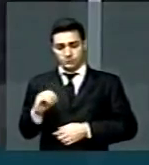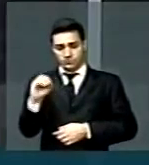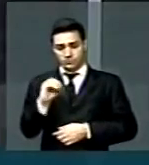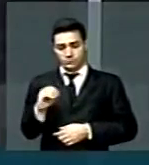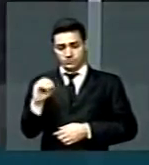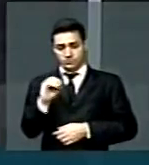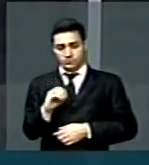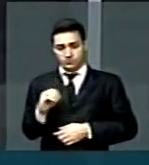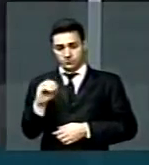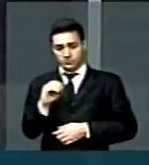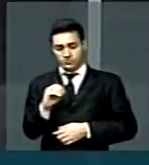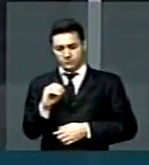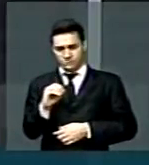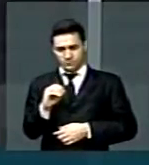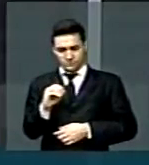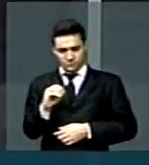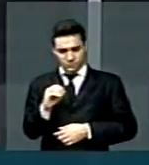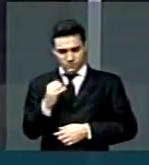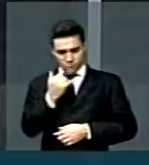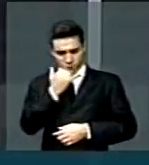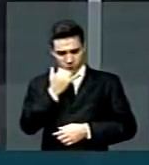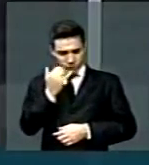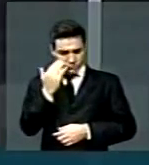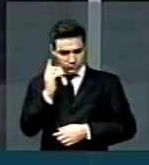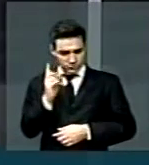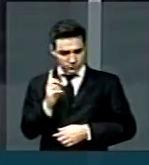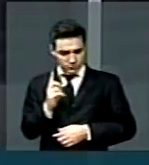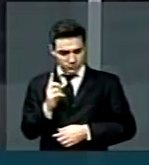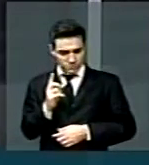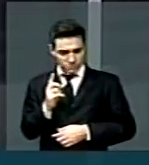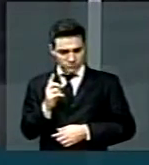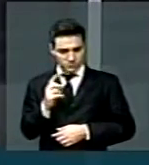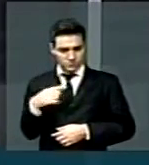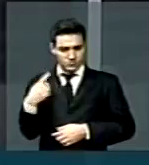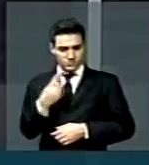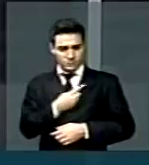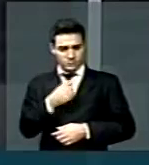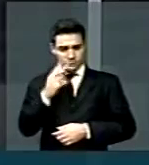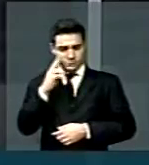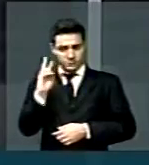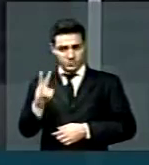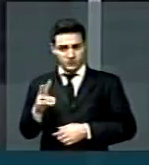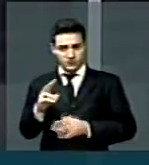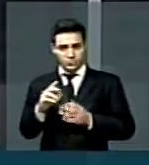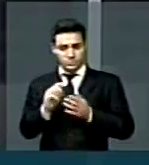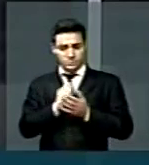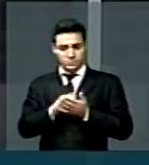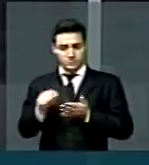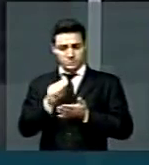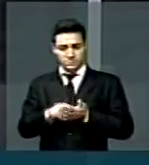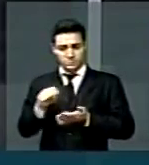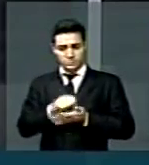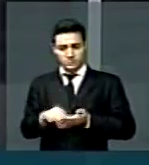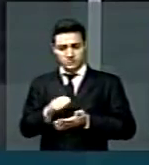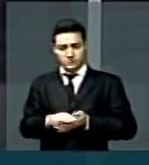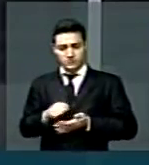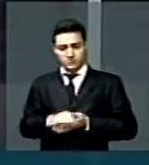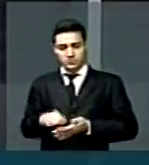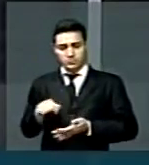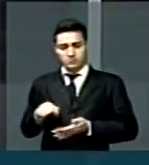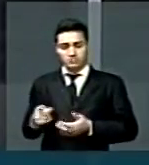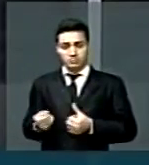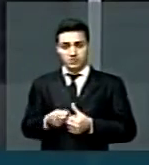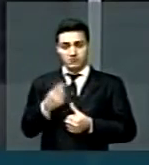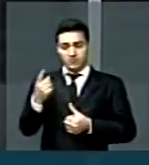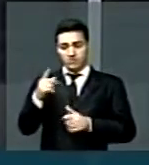al estado de Bahía, tivemos y vimos manuscritos dos primeiros